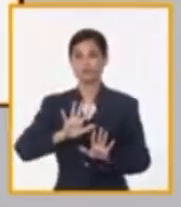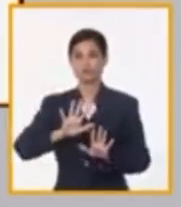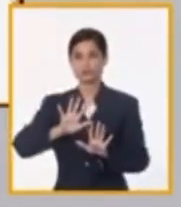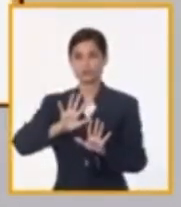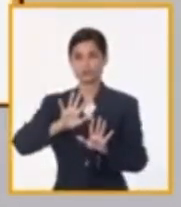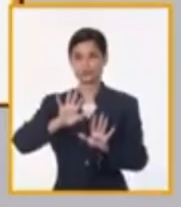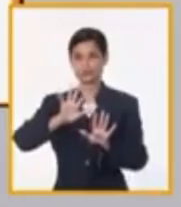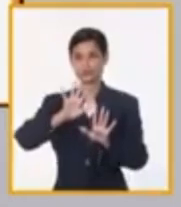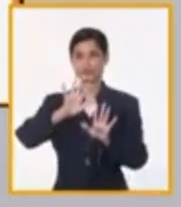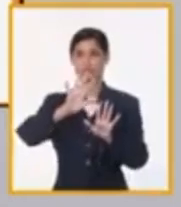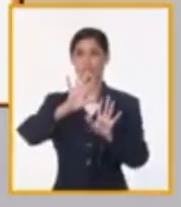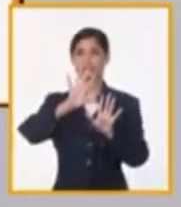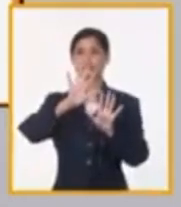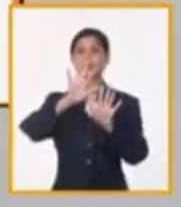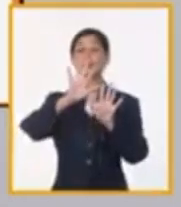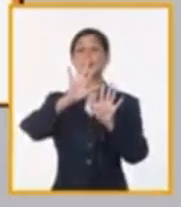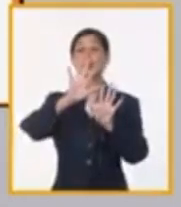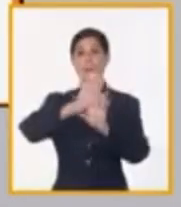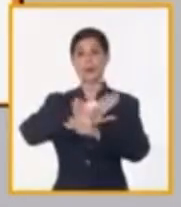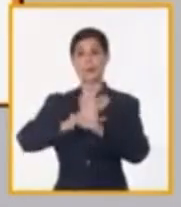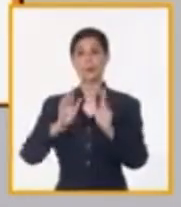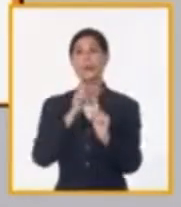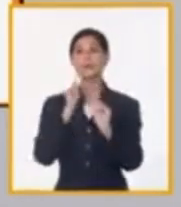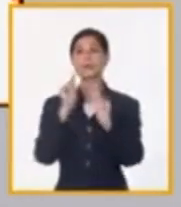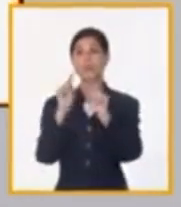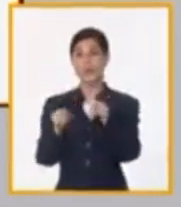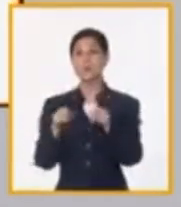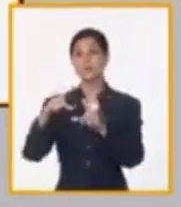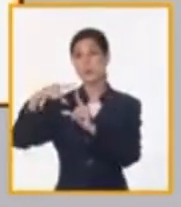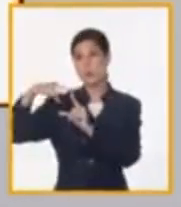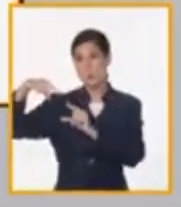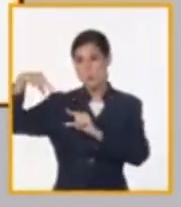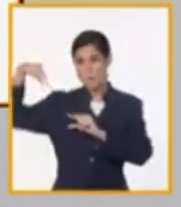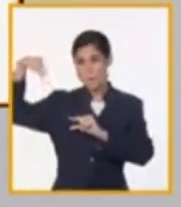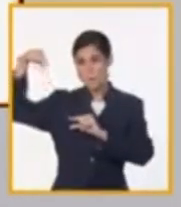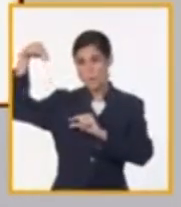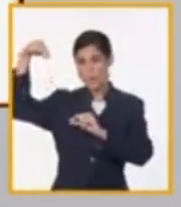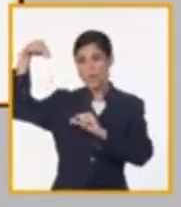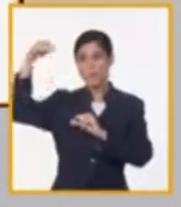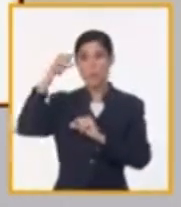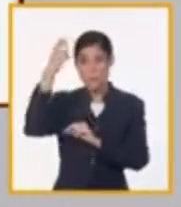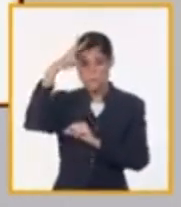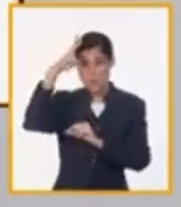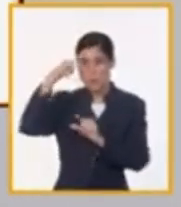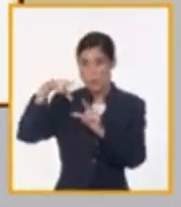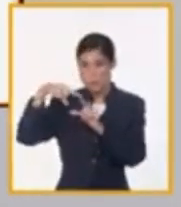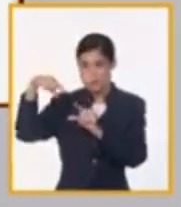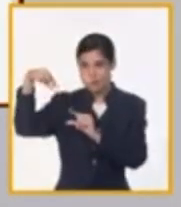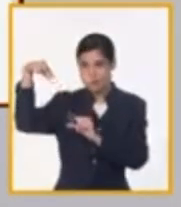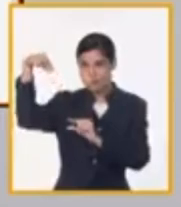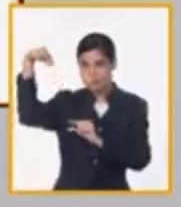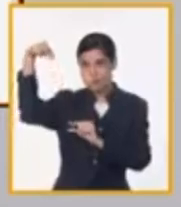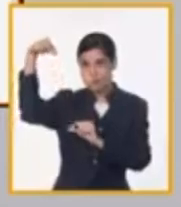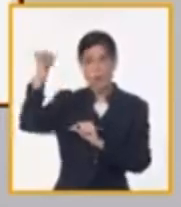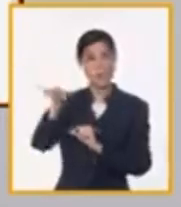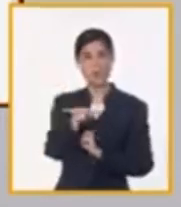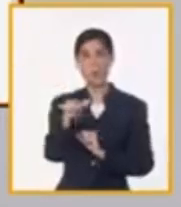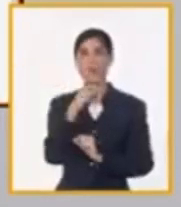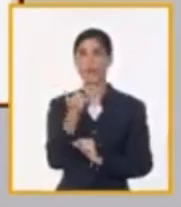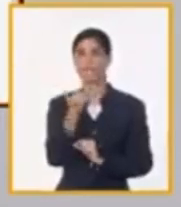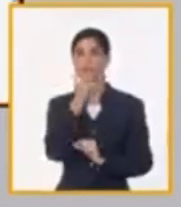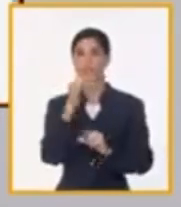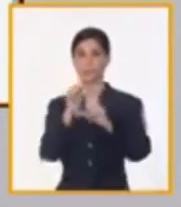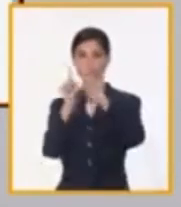Mar Caribe y el sudeste del Golfo de México independientemente del desarrollo y de la trayectoria de este sistema agrega la